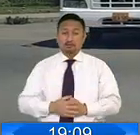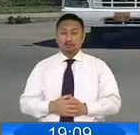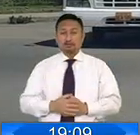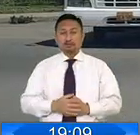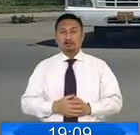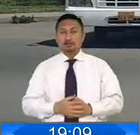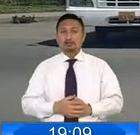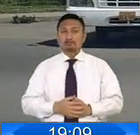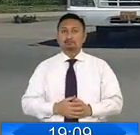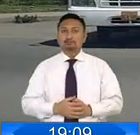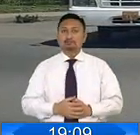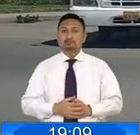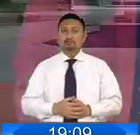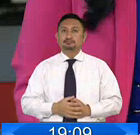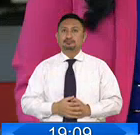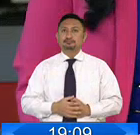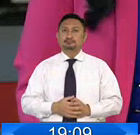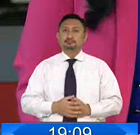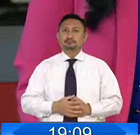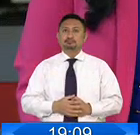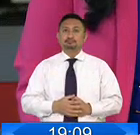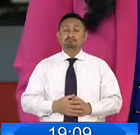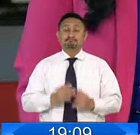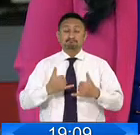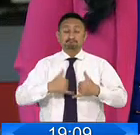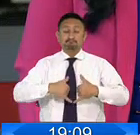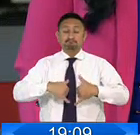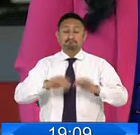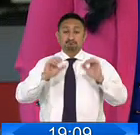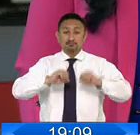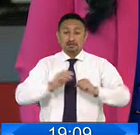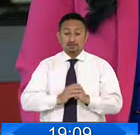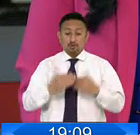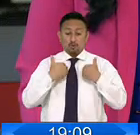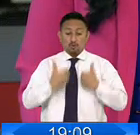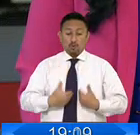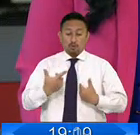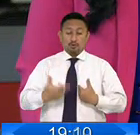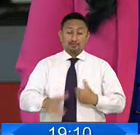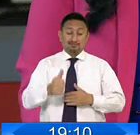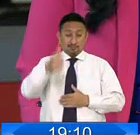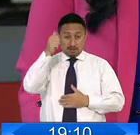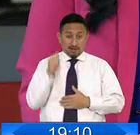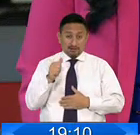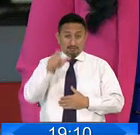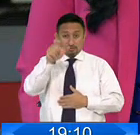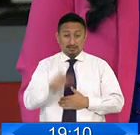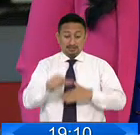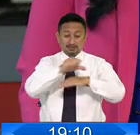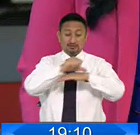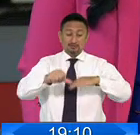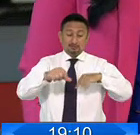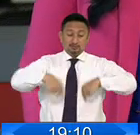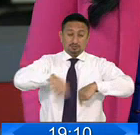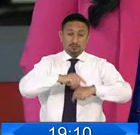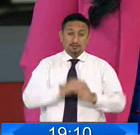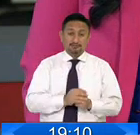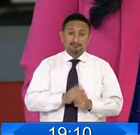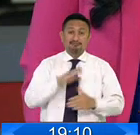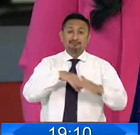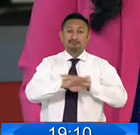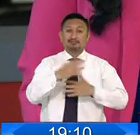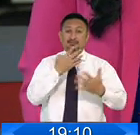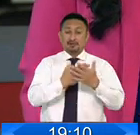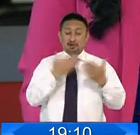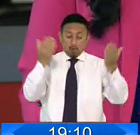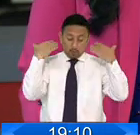Informó Natalí Guerrero. Y continúa la entrega de los cuerpos de reos asesinados en los disturbios registrados en la